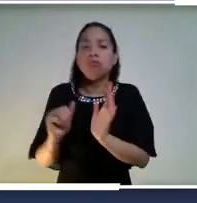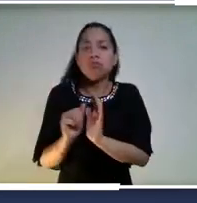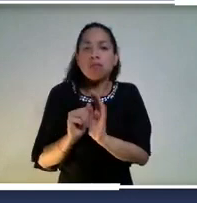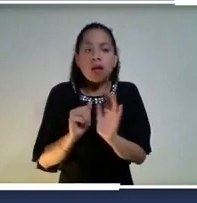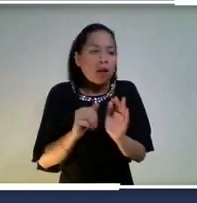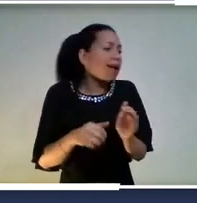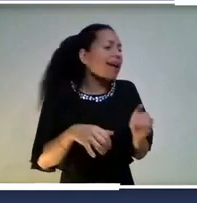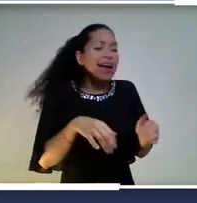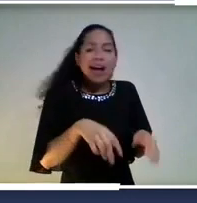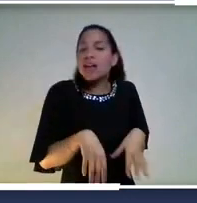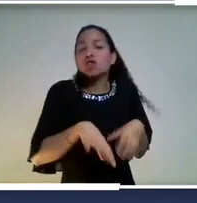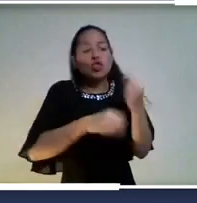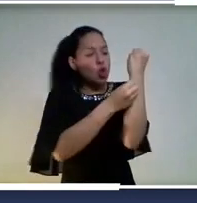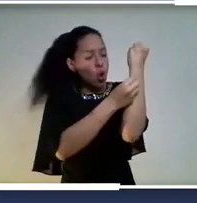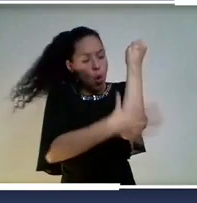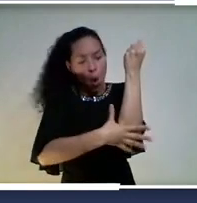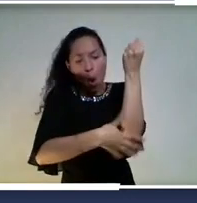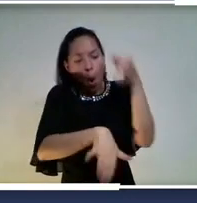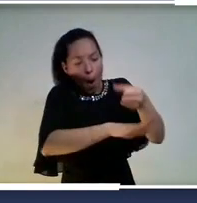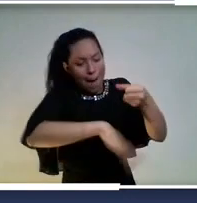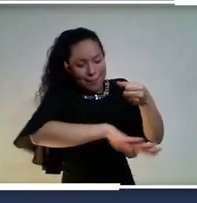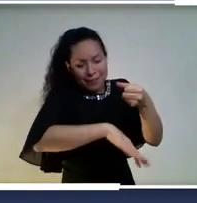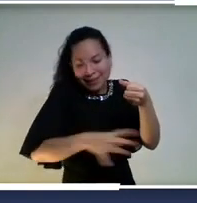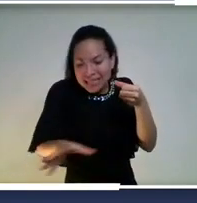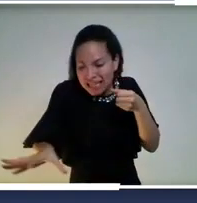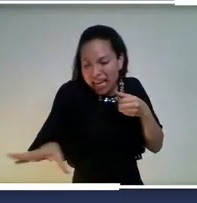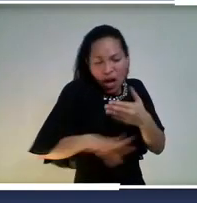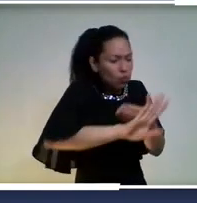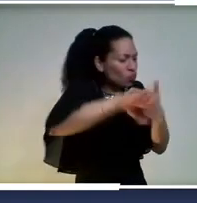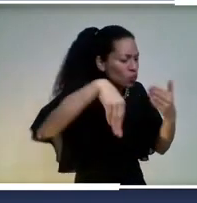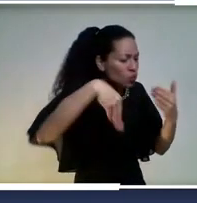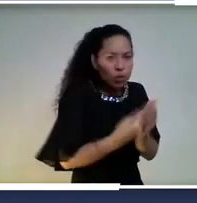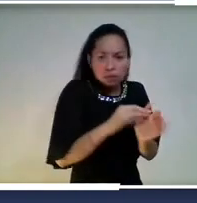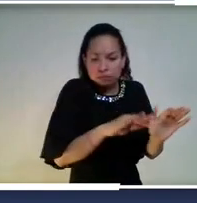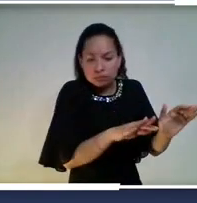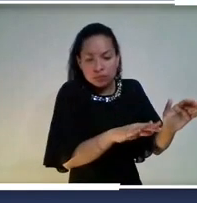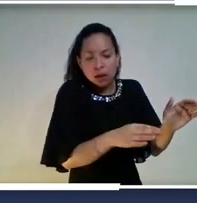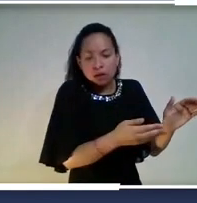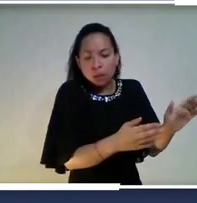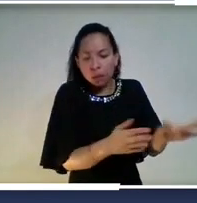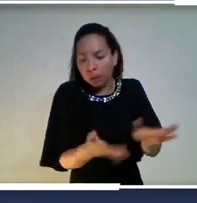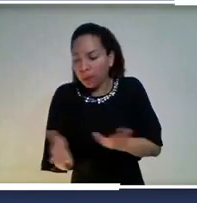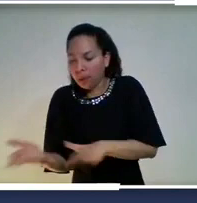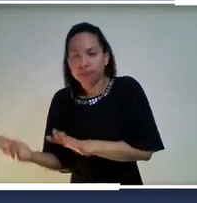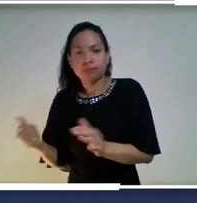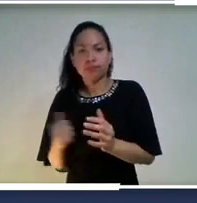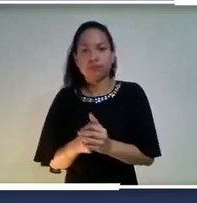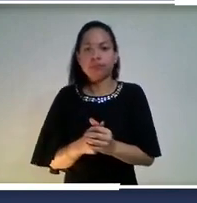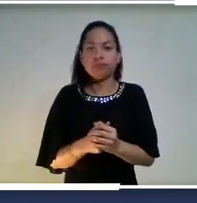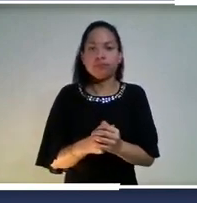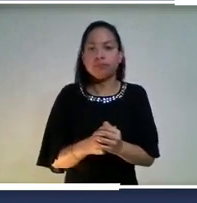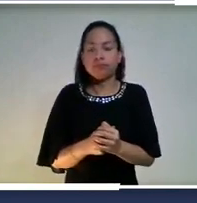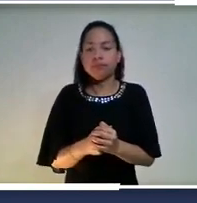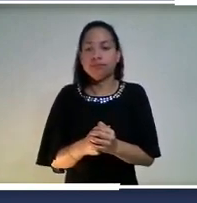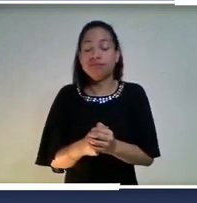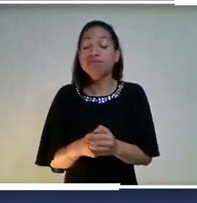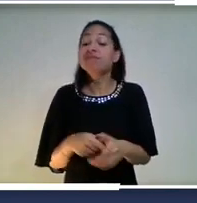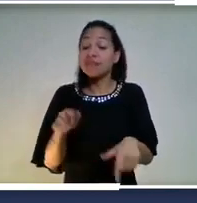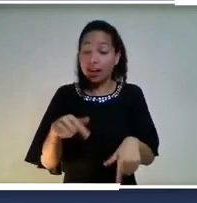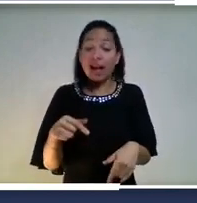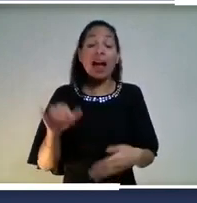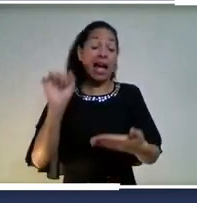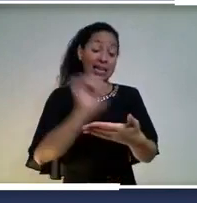doctrinas mira el salmo 115 17 dice no alabarán los muertos a jehová ni